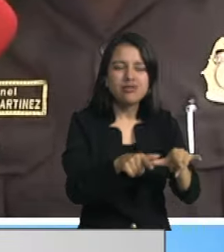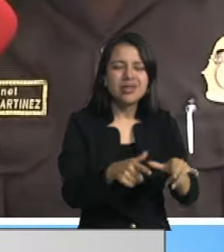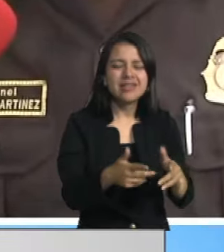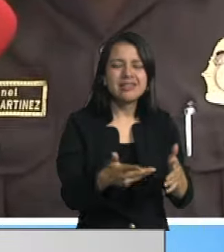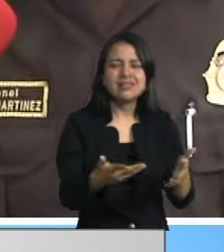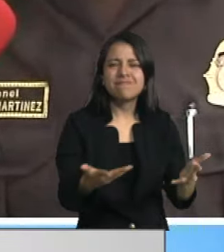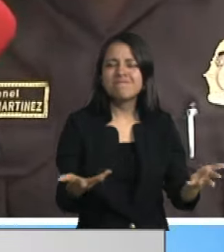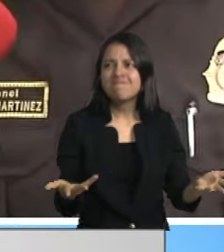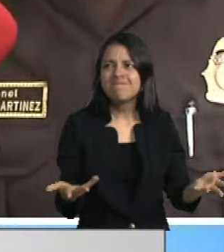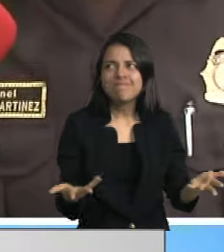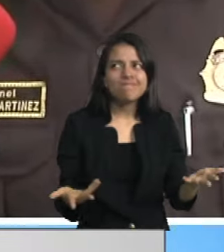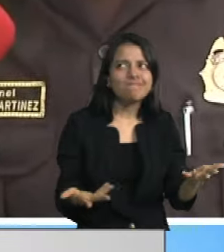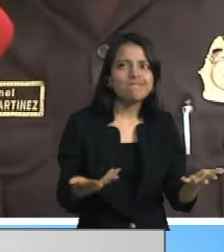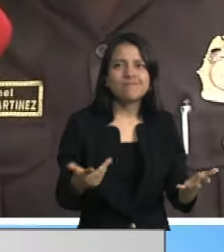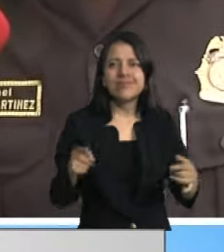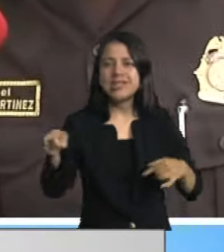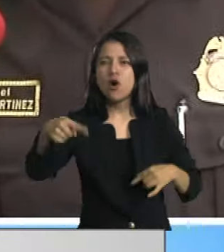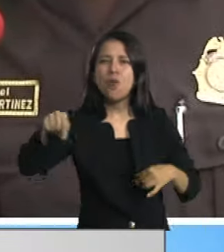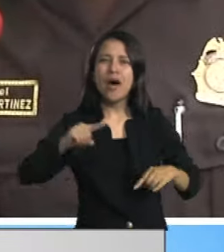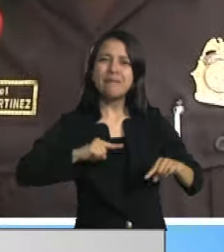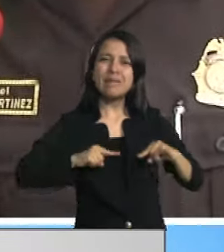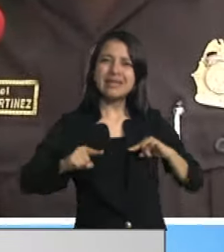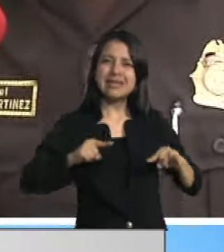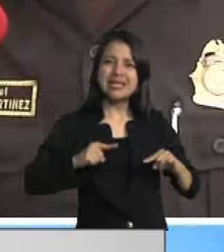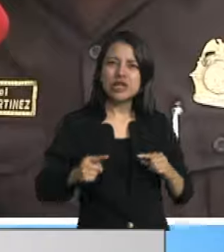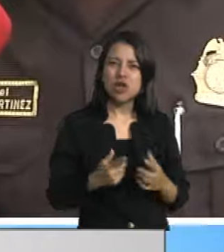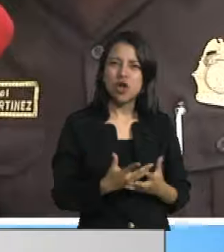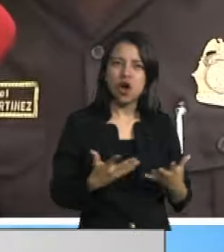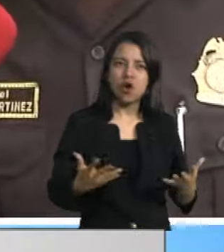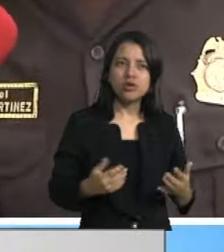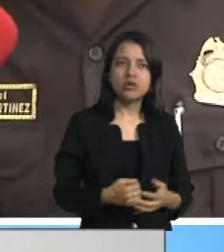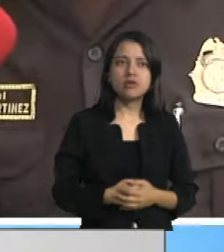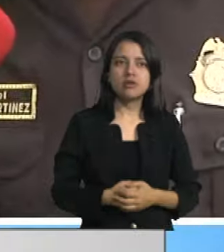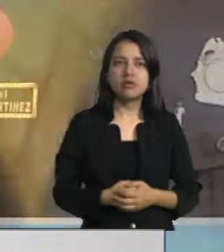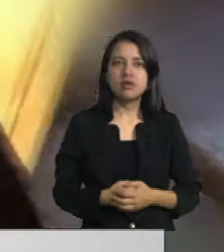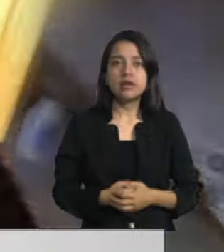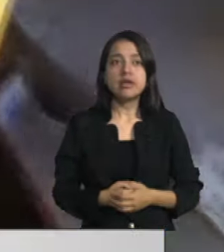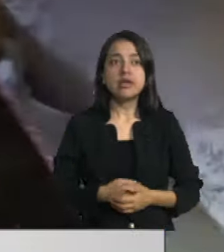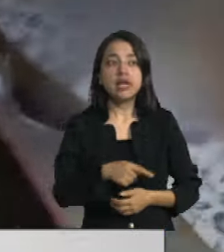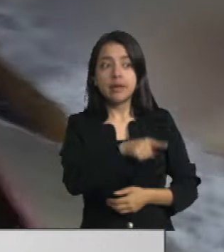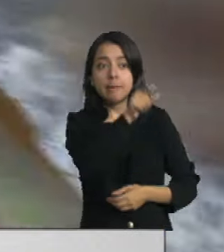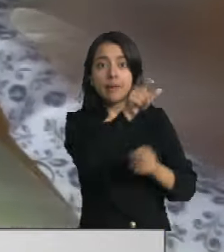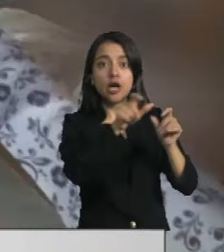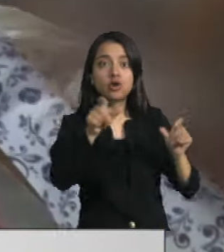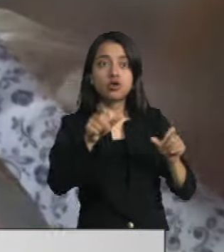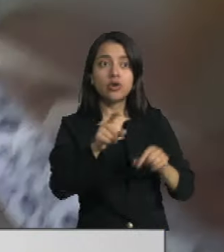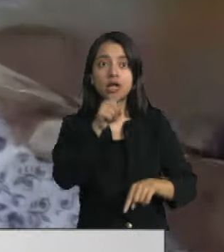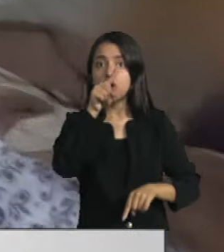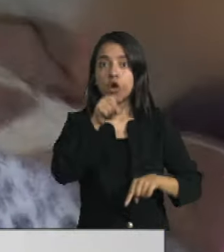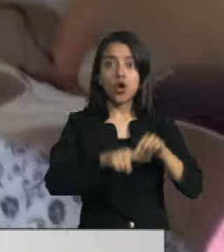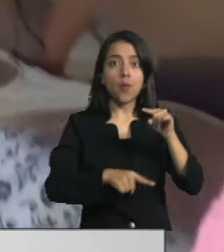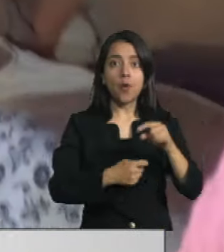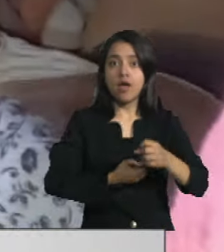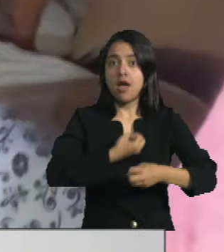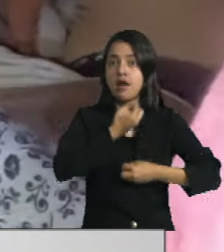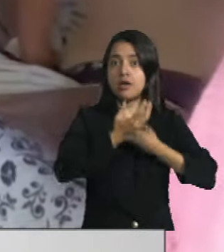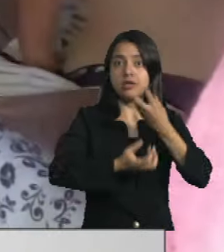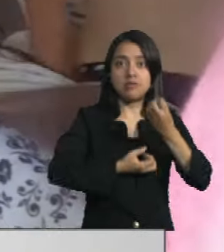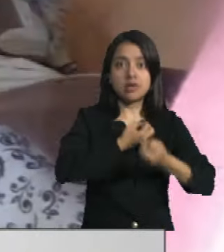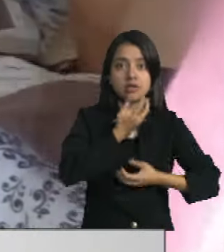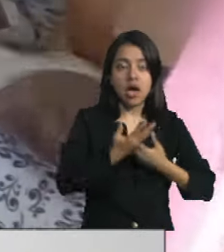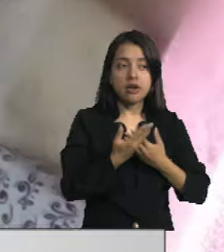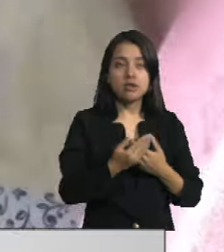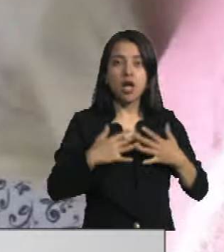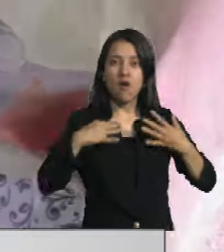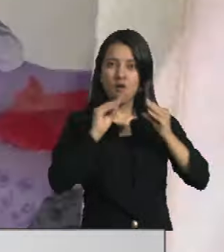limitaban la libertad de expresión y también, digamos, algunos modos de la mujer, como era su